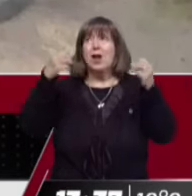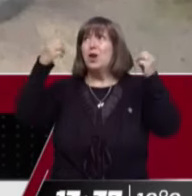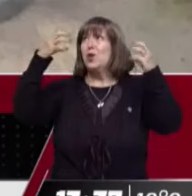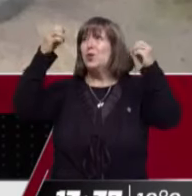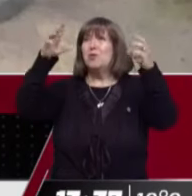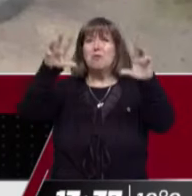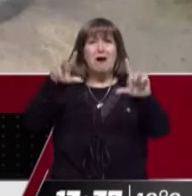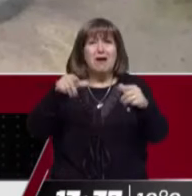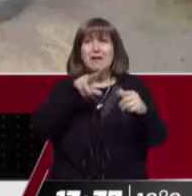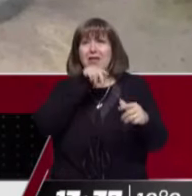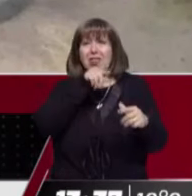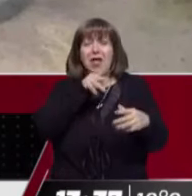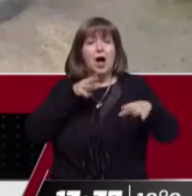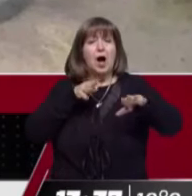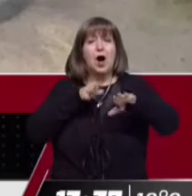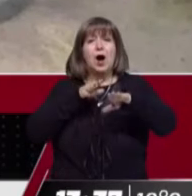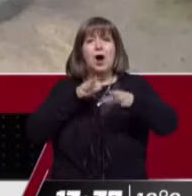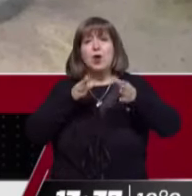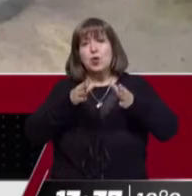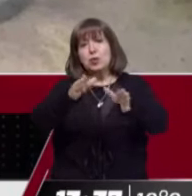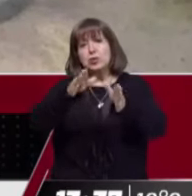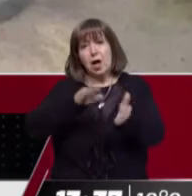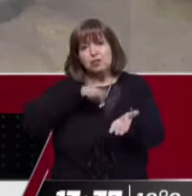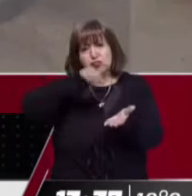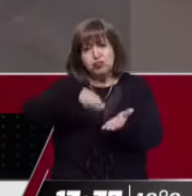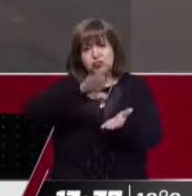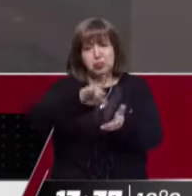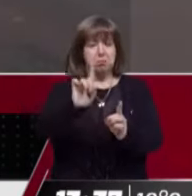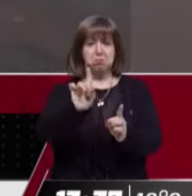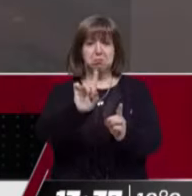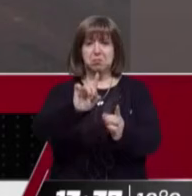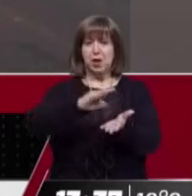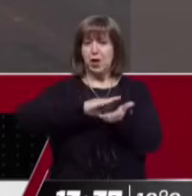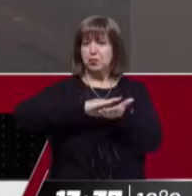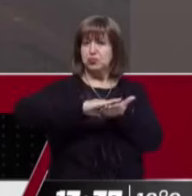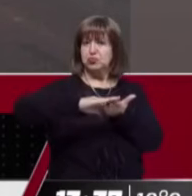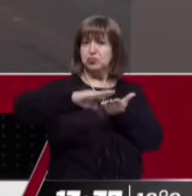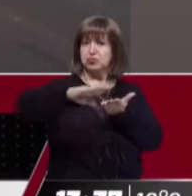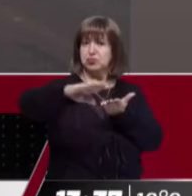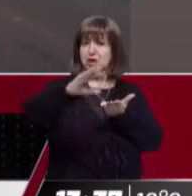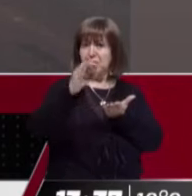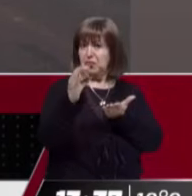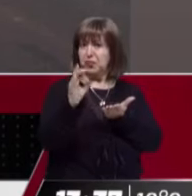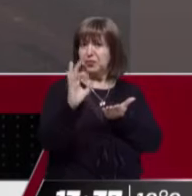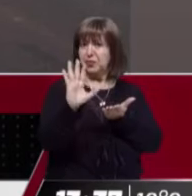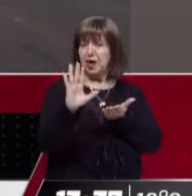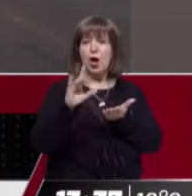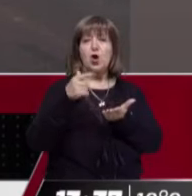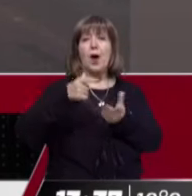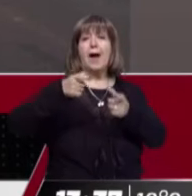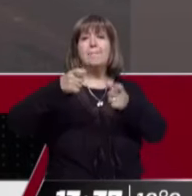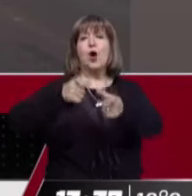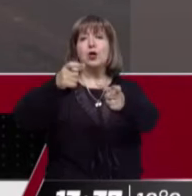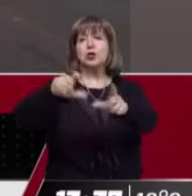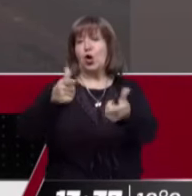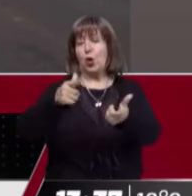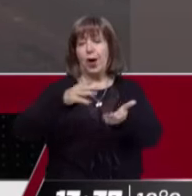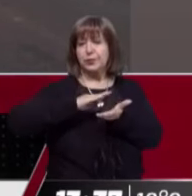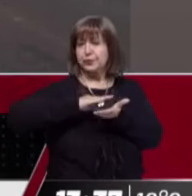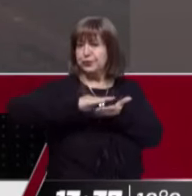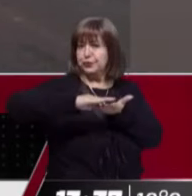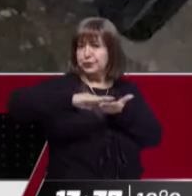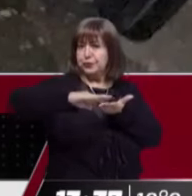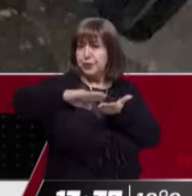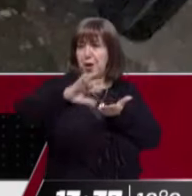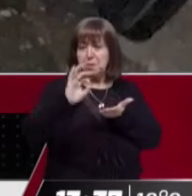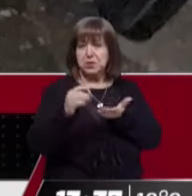Sí dicen que la ruta no está mala para poder decir, bueno, fue por cuestiones del estado del camino. No, dicen